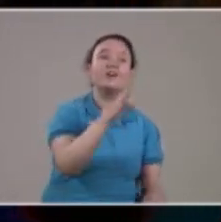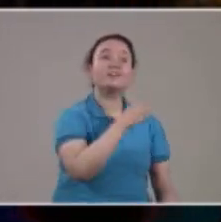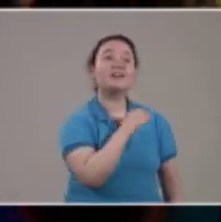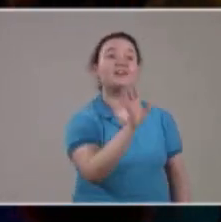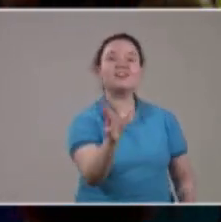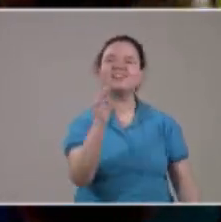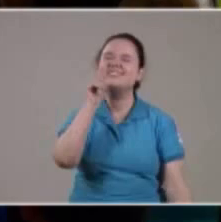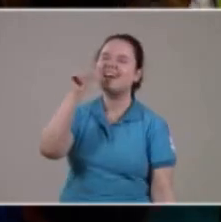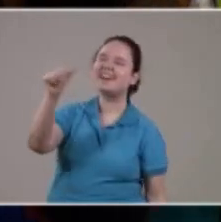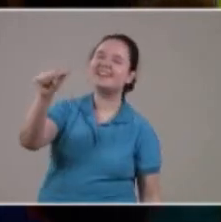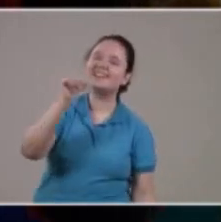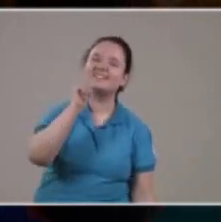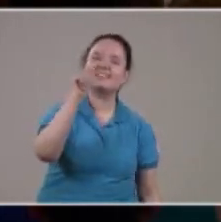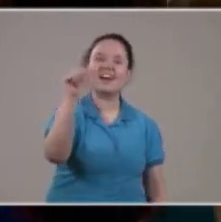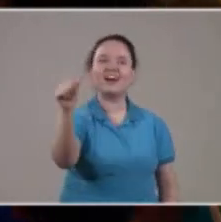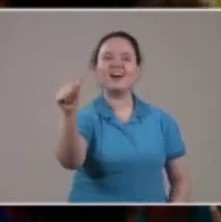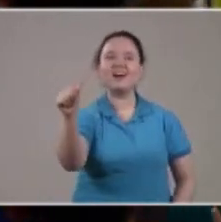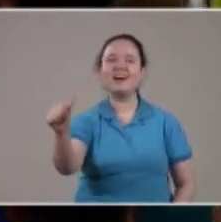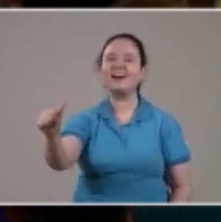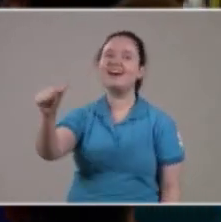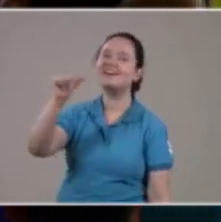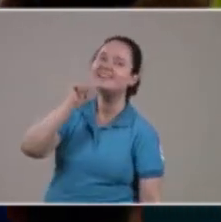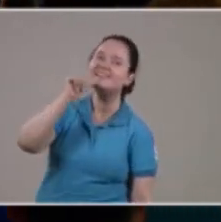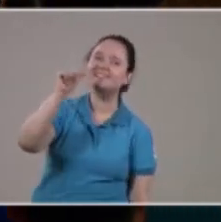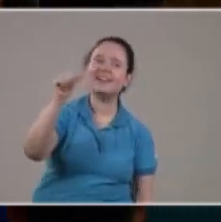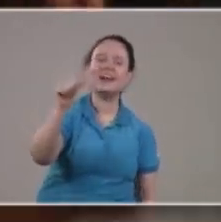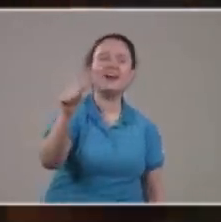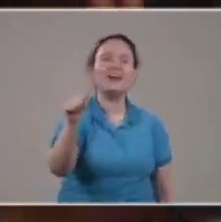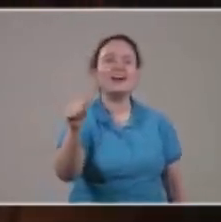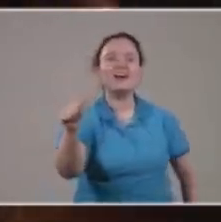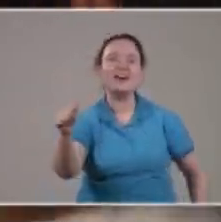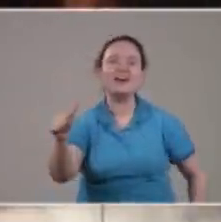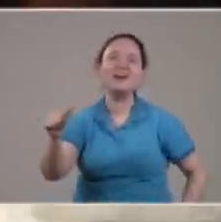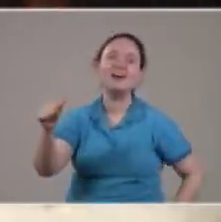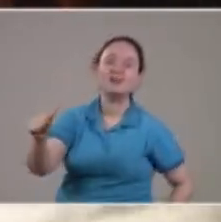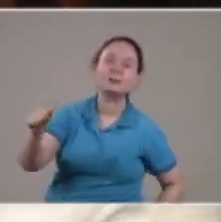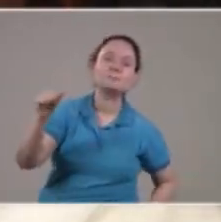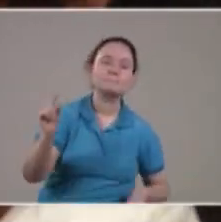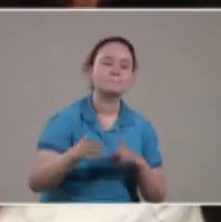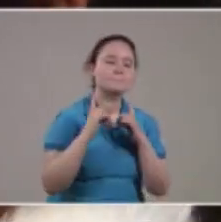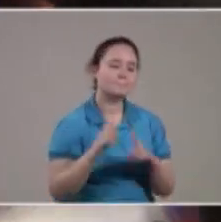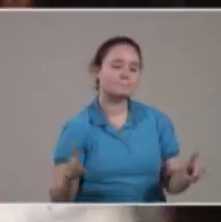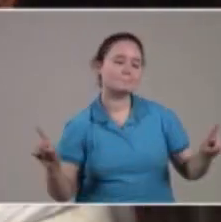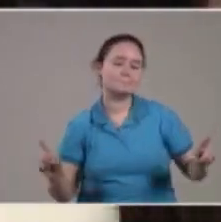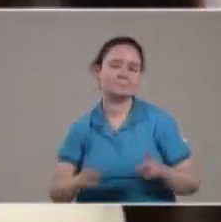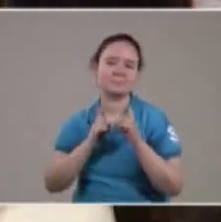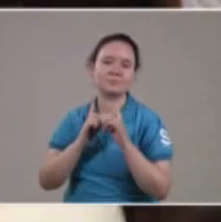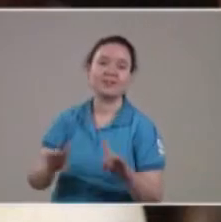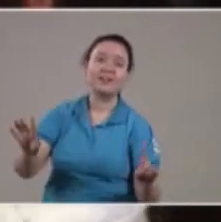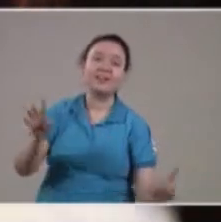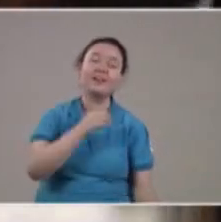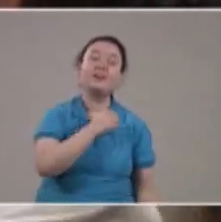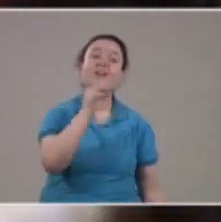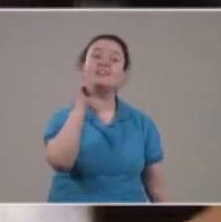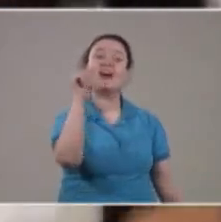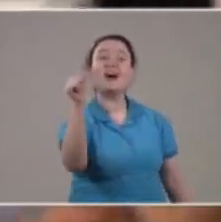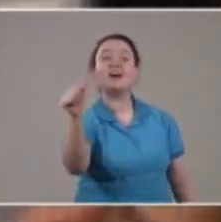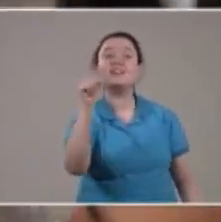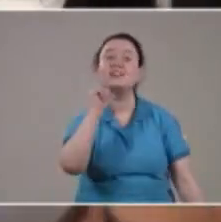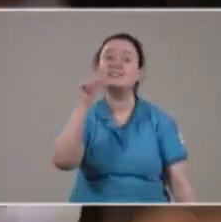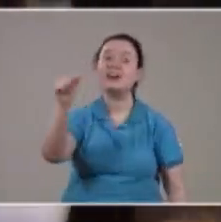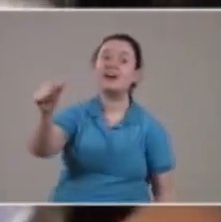Quiero gritar, gritar, gritar, gritar. Quiero